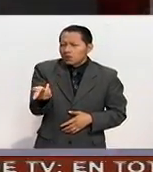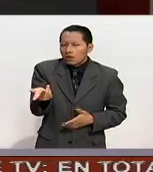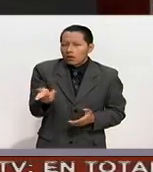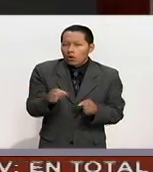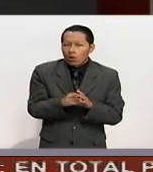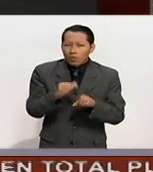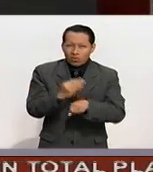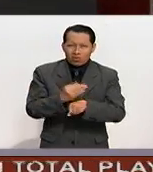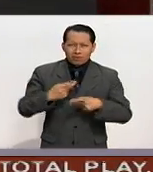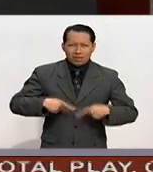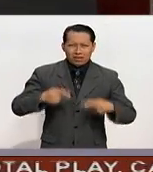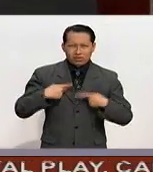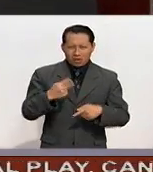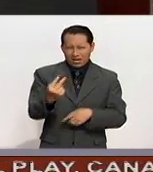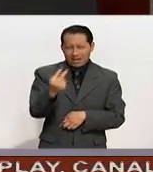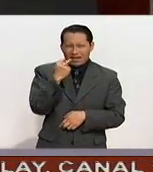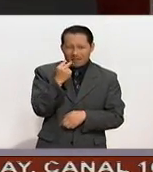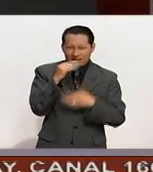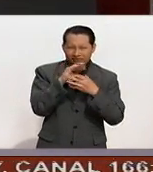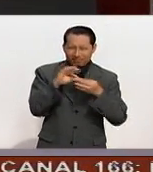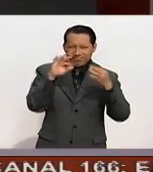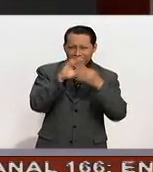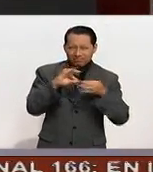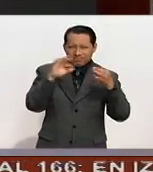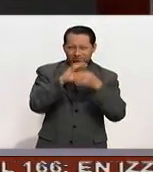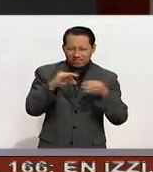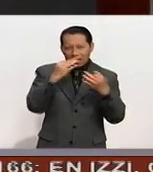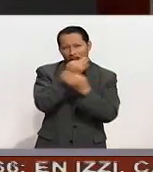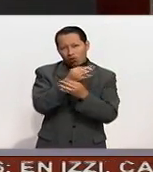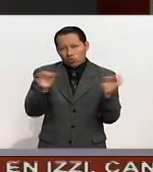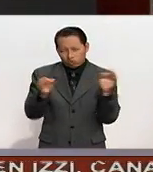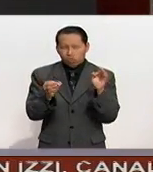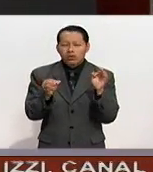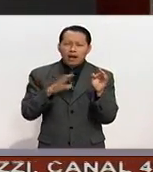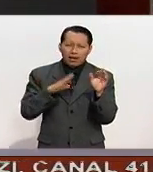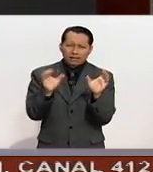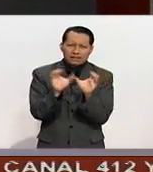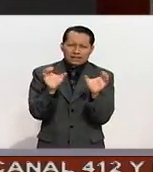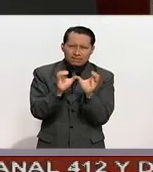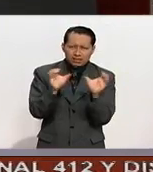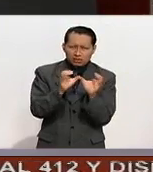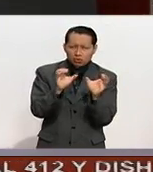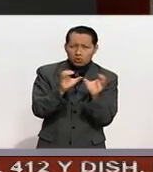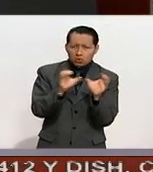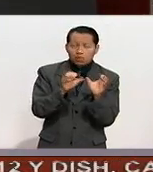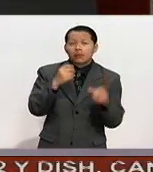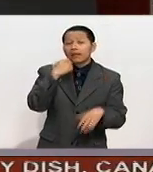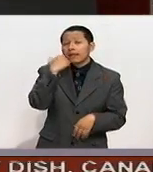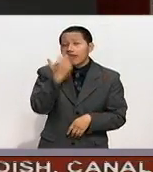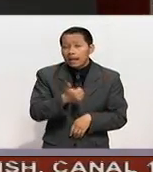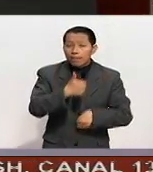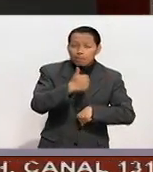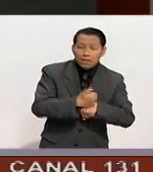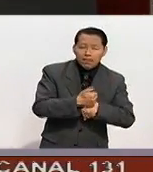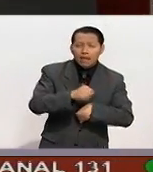en este momento este anuncio importante de la certificación, quiere terminar su primaria, su secundaria,